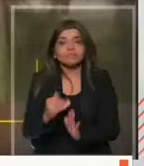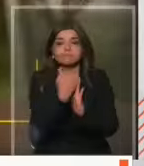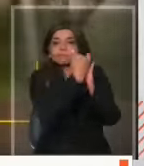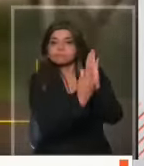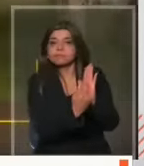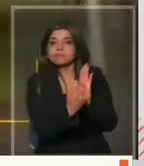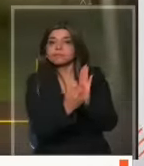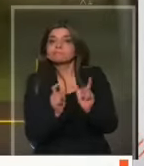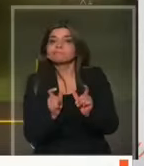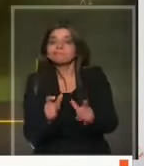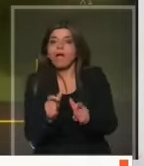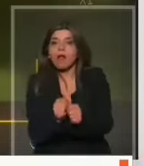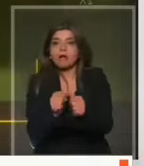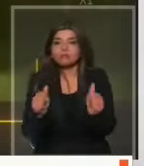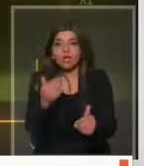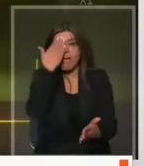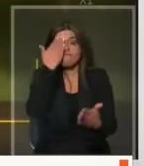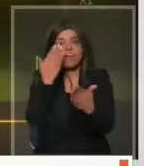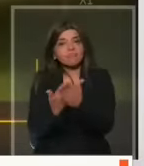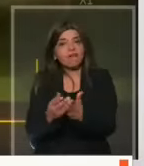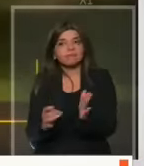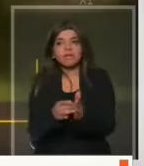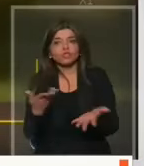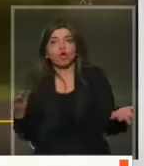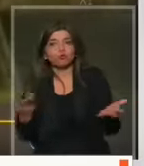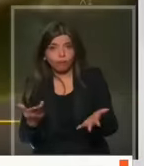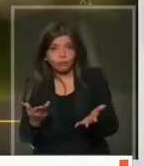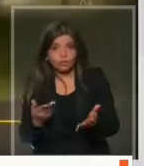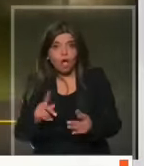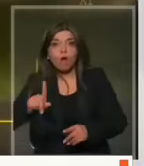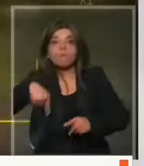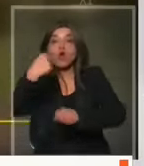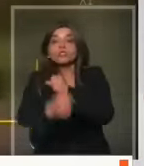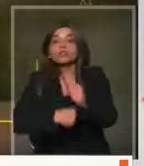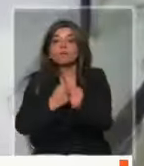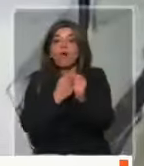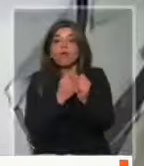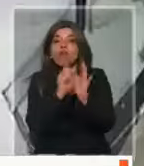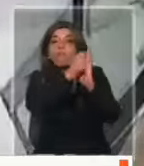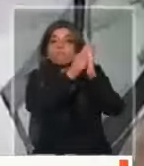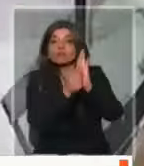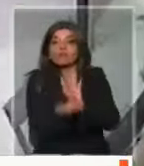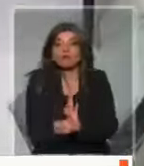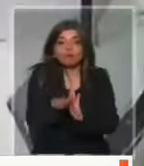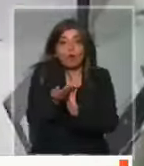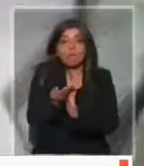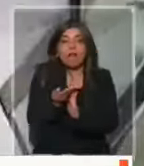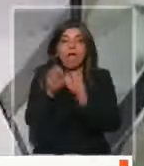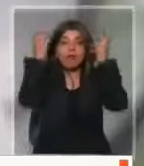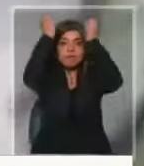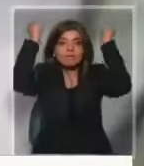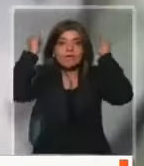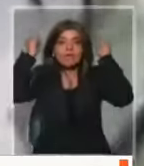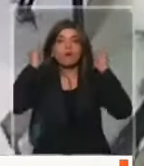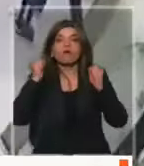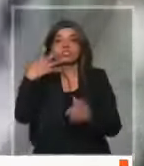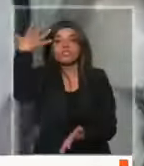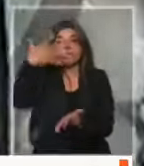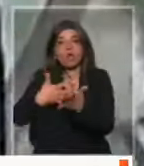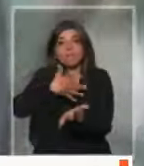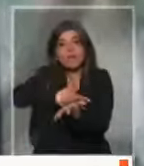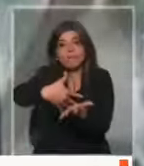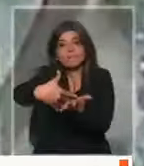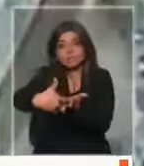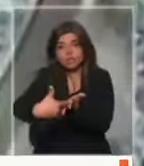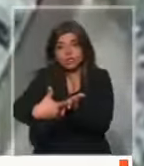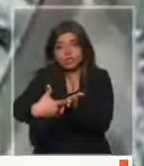las autoridades para enfrentarlos. El próximo año habrá un presupuesto adicional para el Ministerio Público de